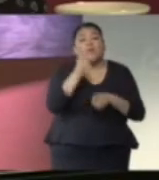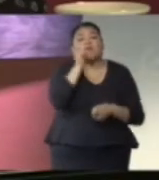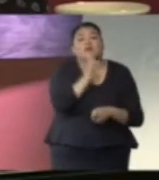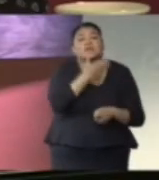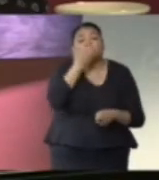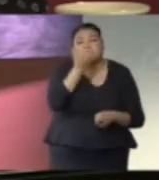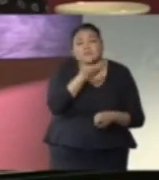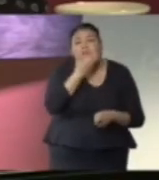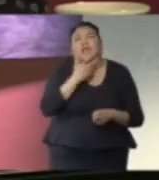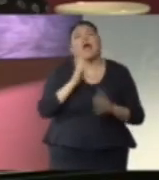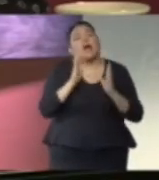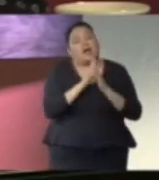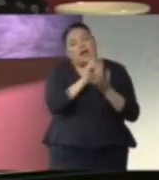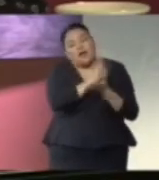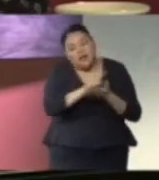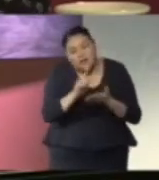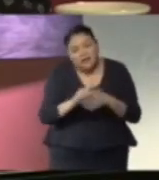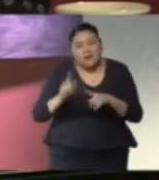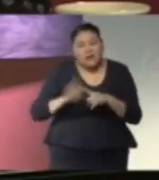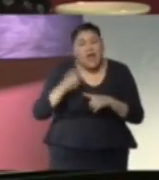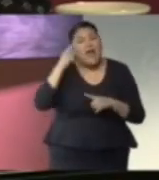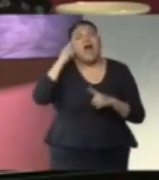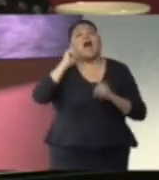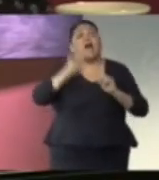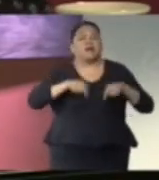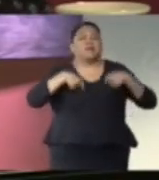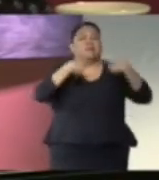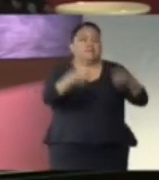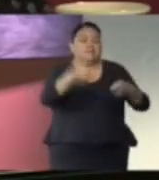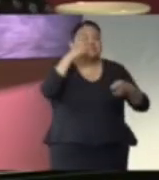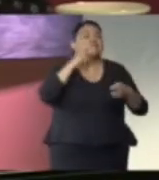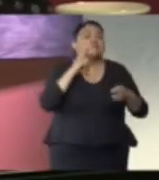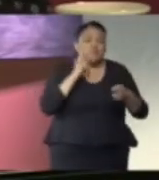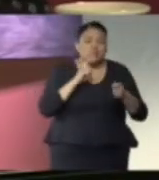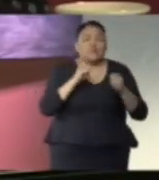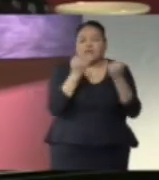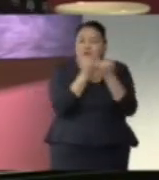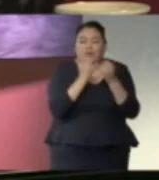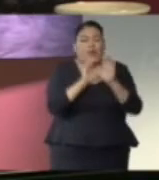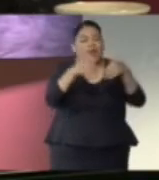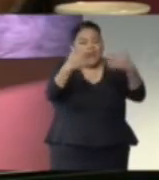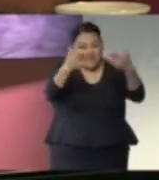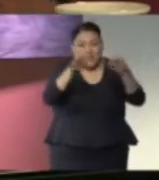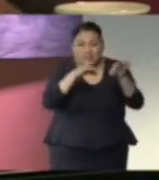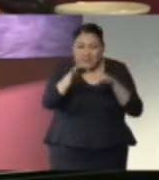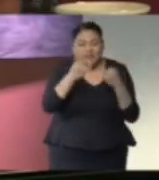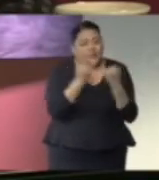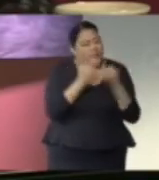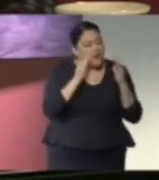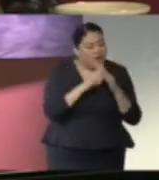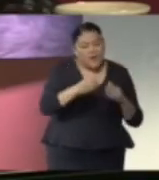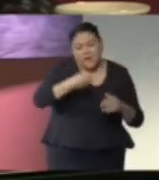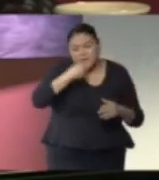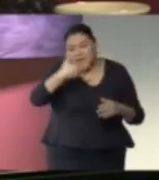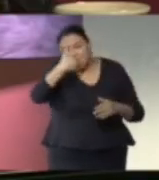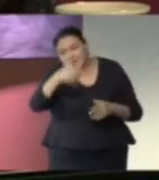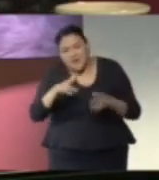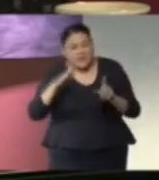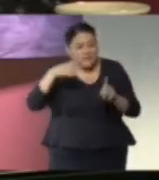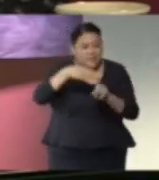nos representan la limitación para poder participar en otras actividades y no las consideradas